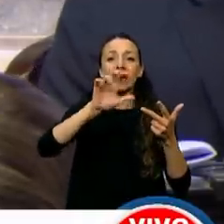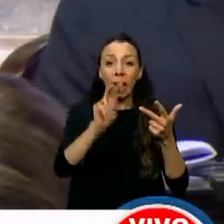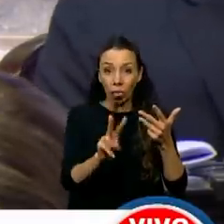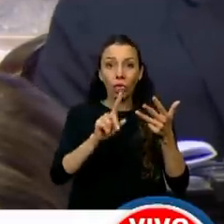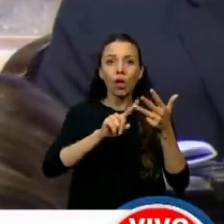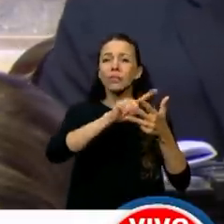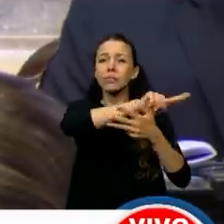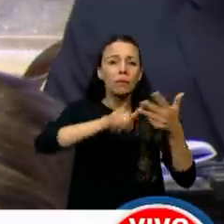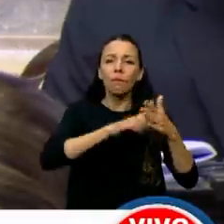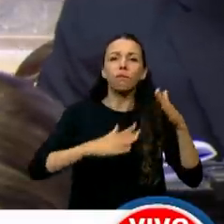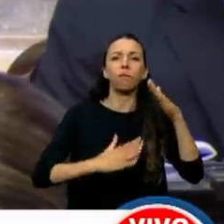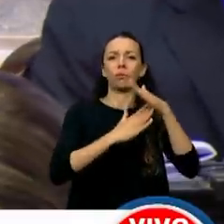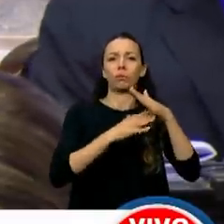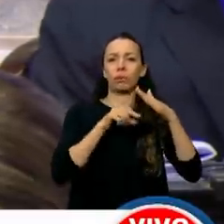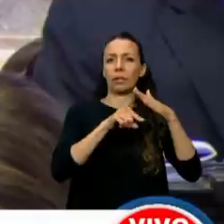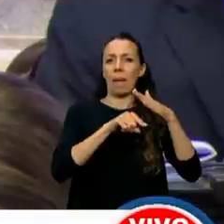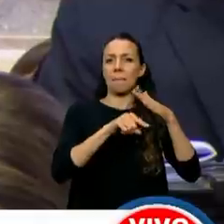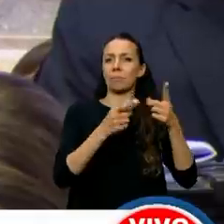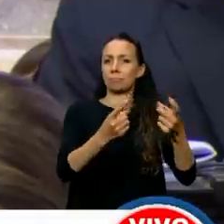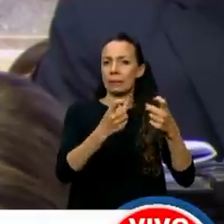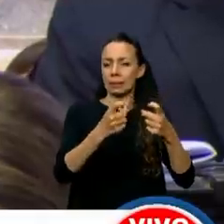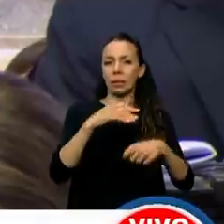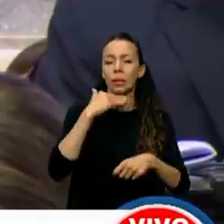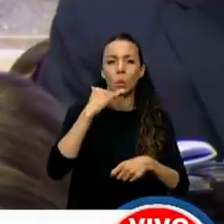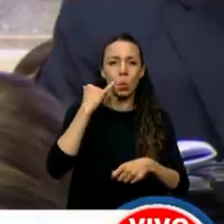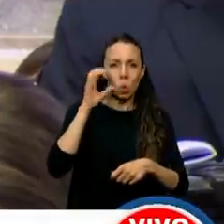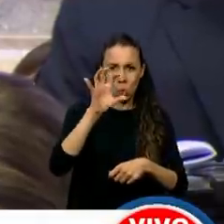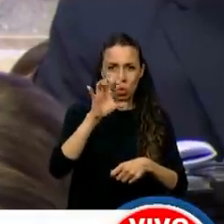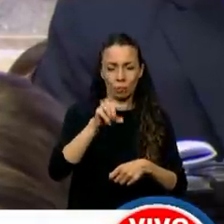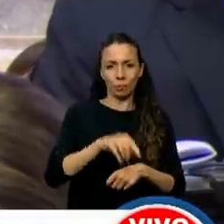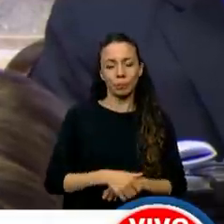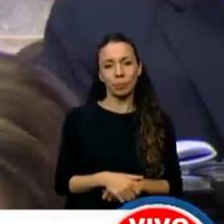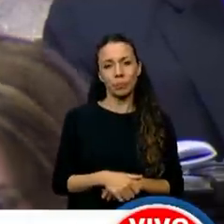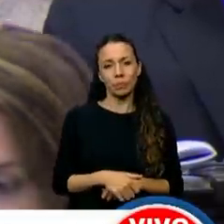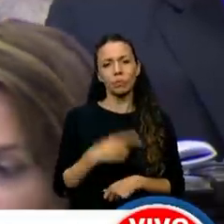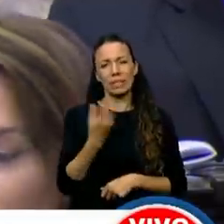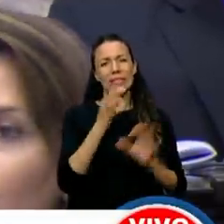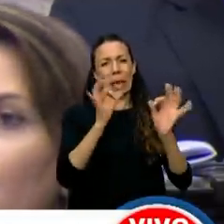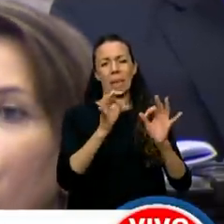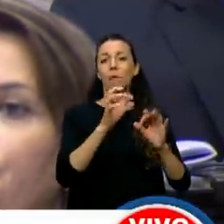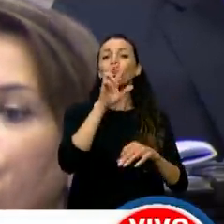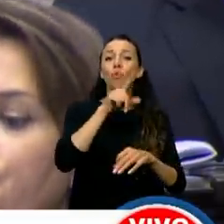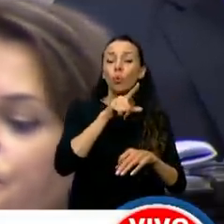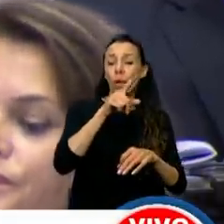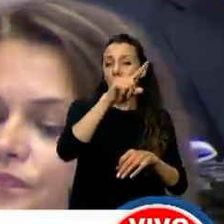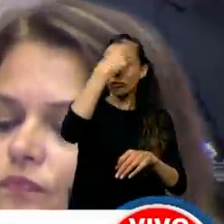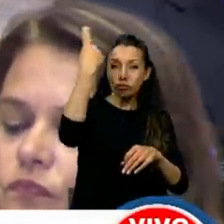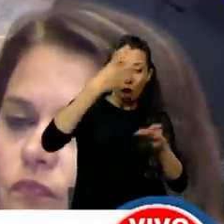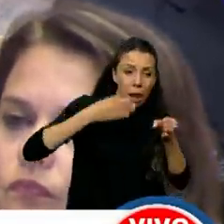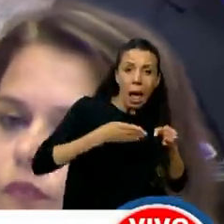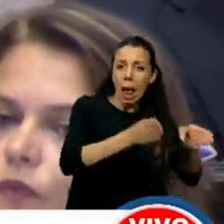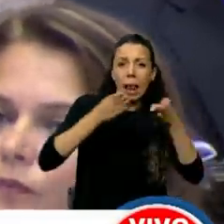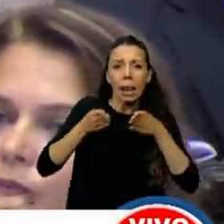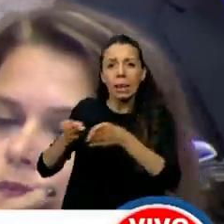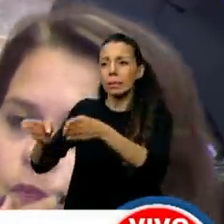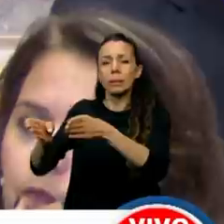fundamentales para la provincia de jujuy sabemos que las mejoras en las rutas nacionales significan no